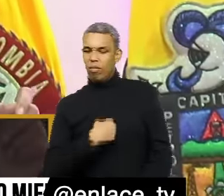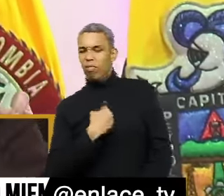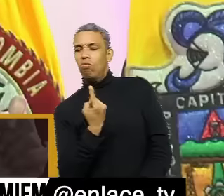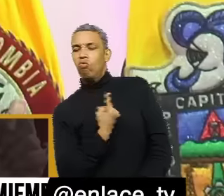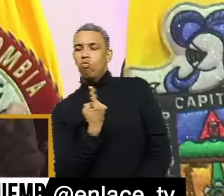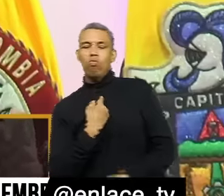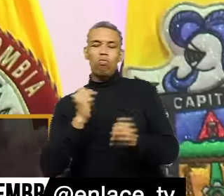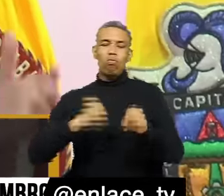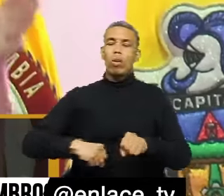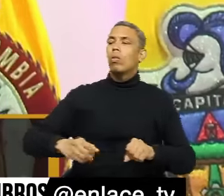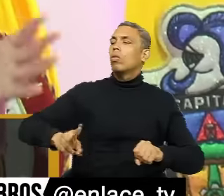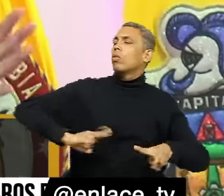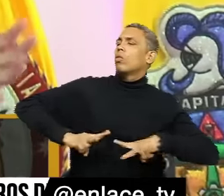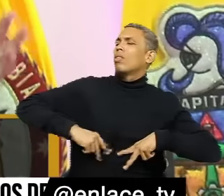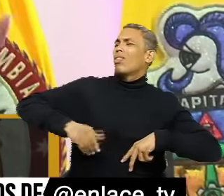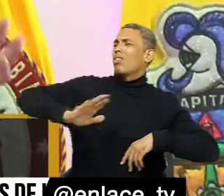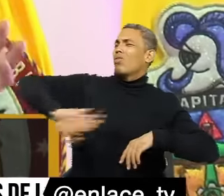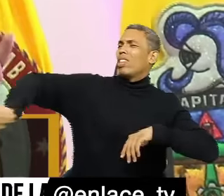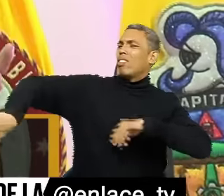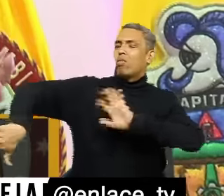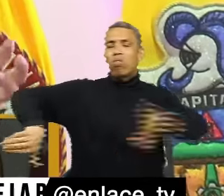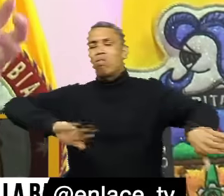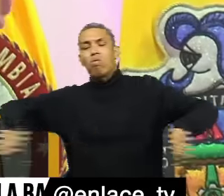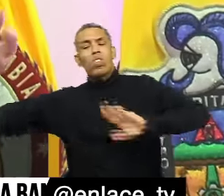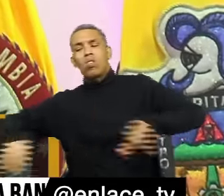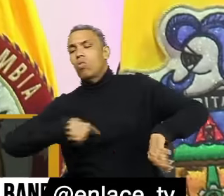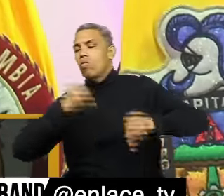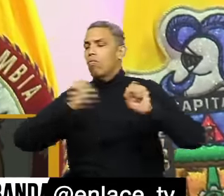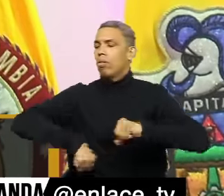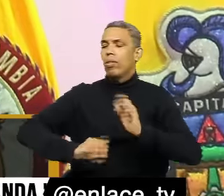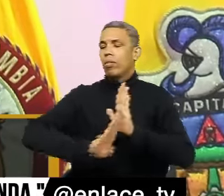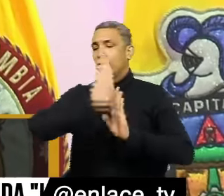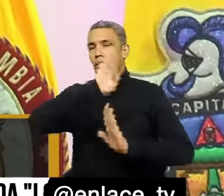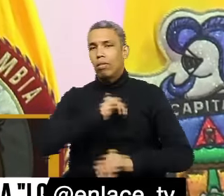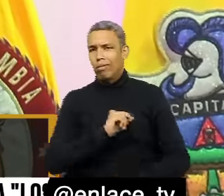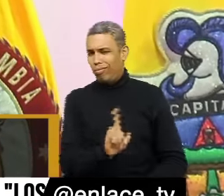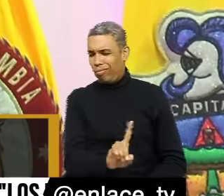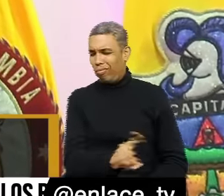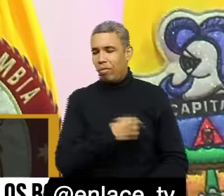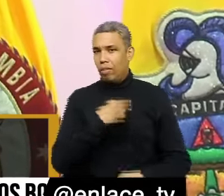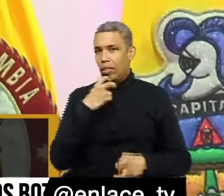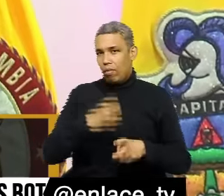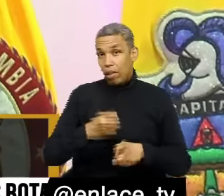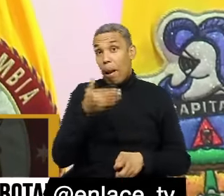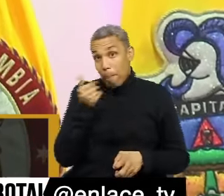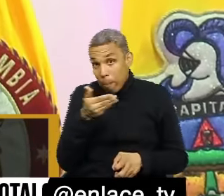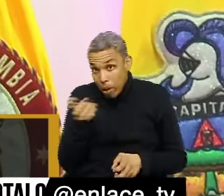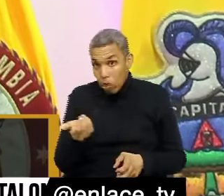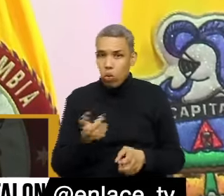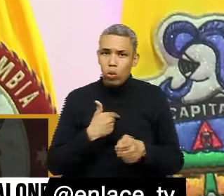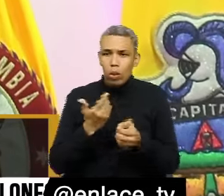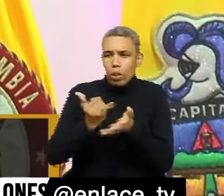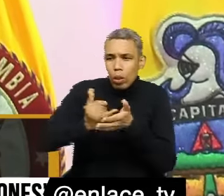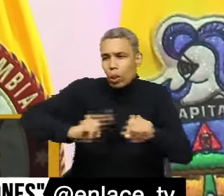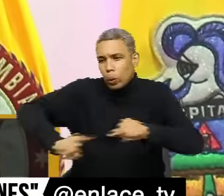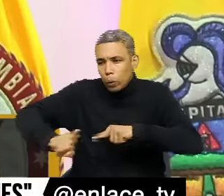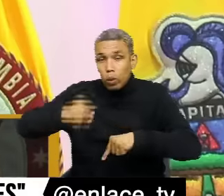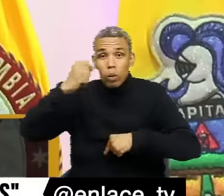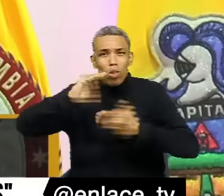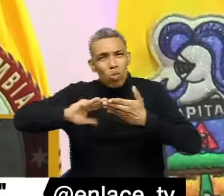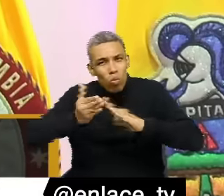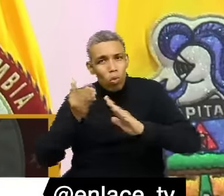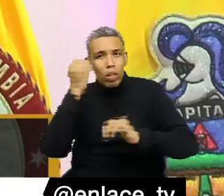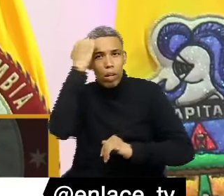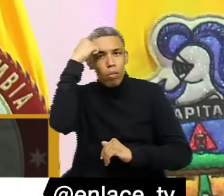de aplausos. El verdadero trabajo es el que se hace con los directivos, con los docentes, con los